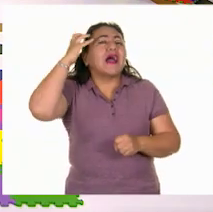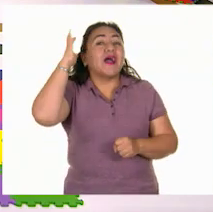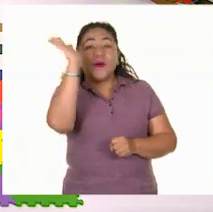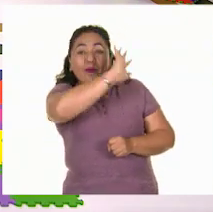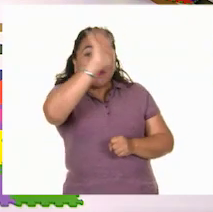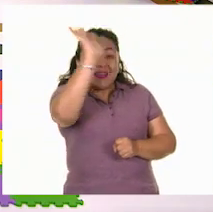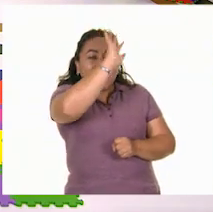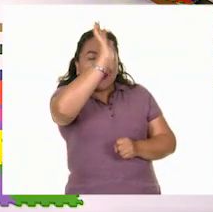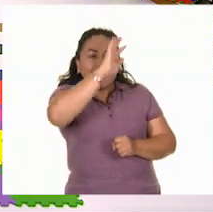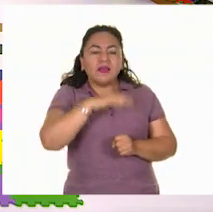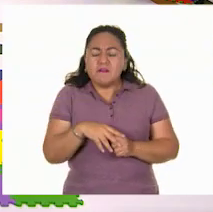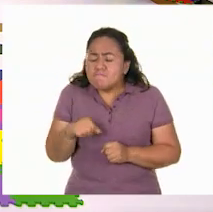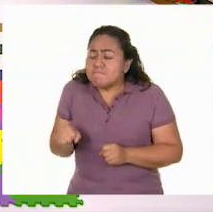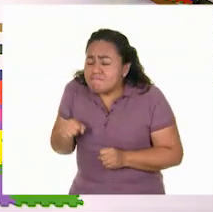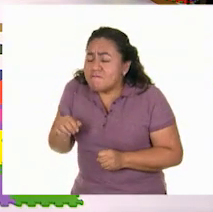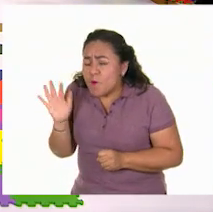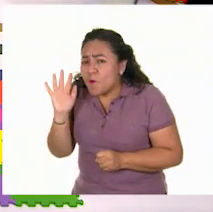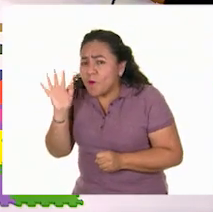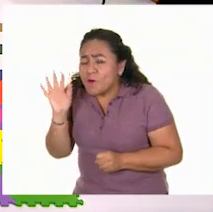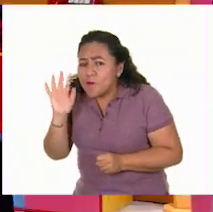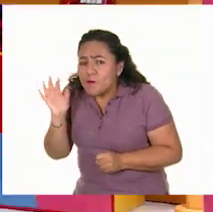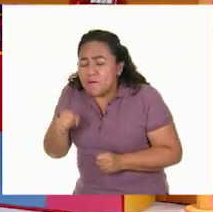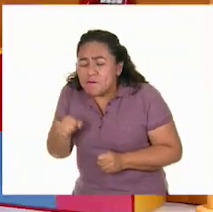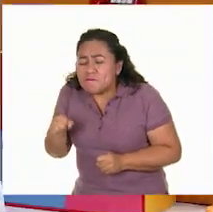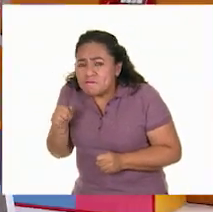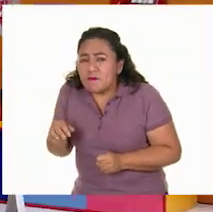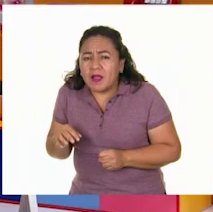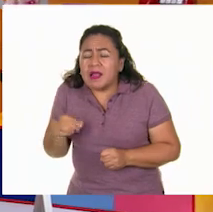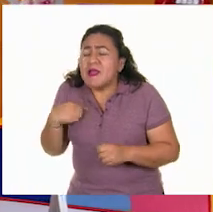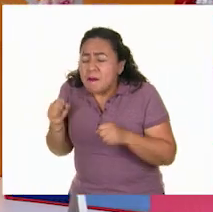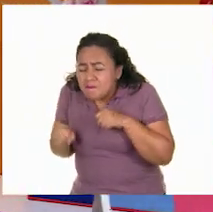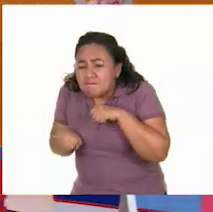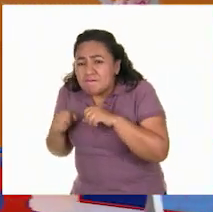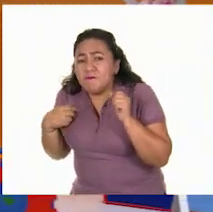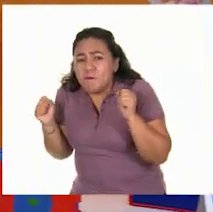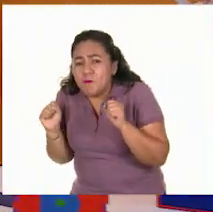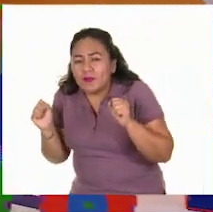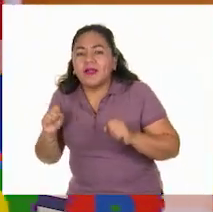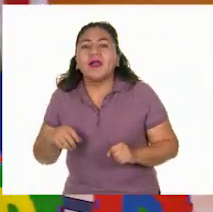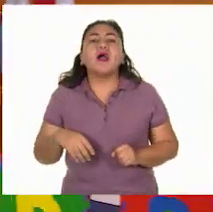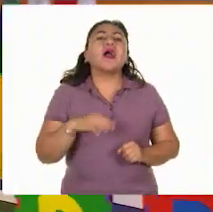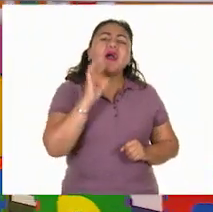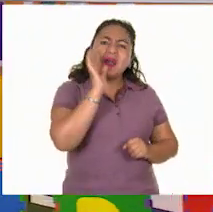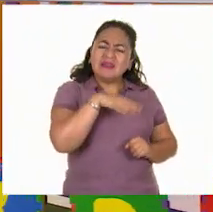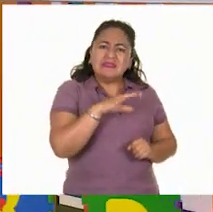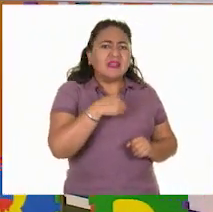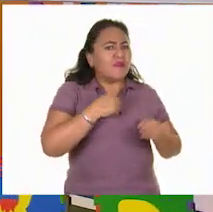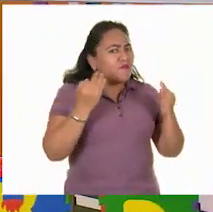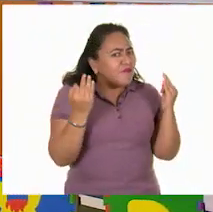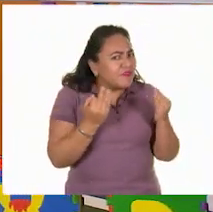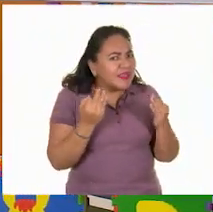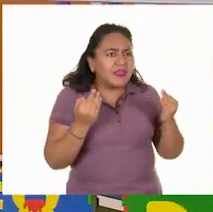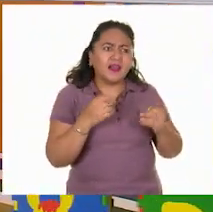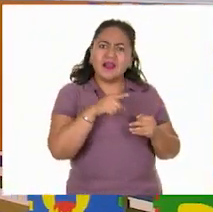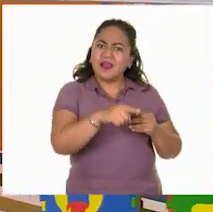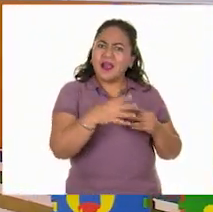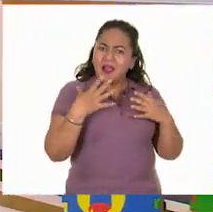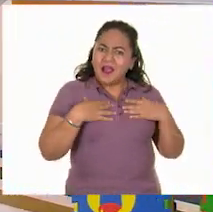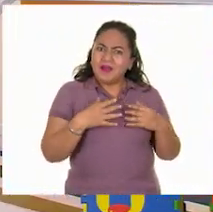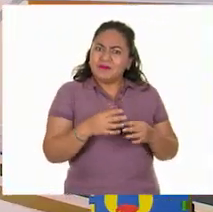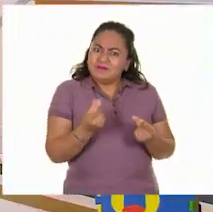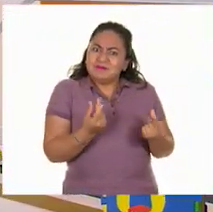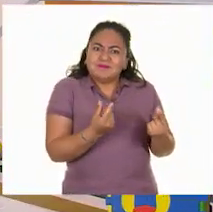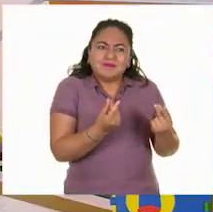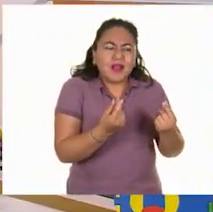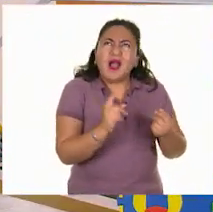abuelita! ¡Hola, hola, mijo! ¡Ay, abuelita, no vengo! ¡Corre, corre! ¡Eso veo! Pero además vienes motorizada.